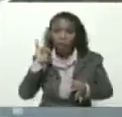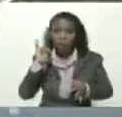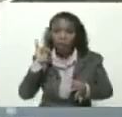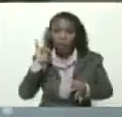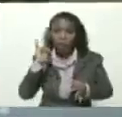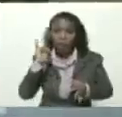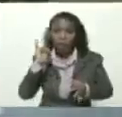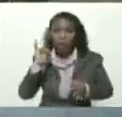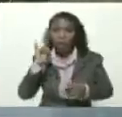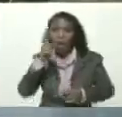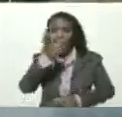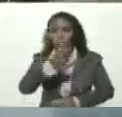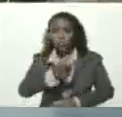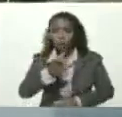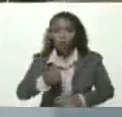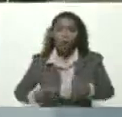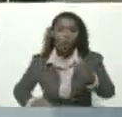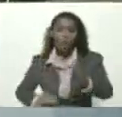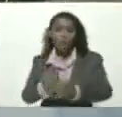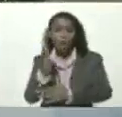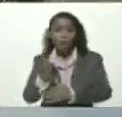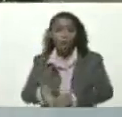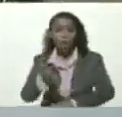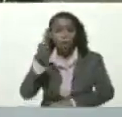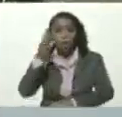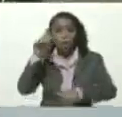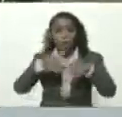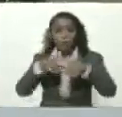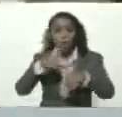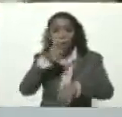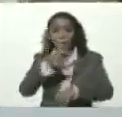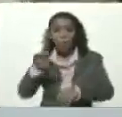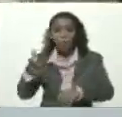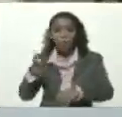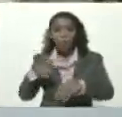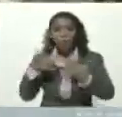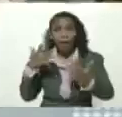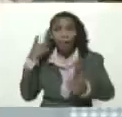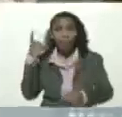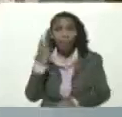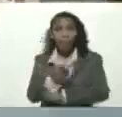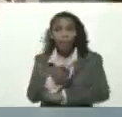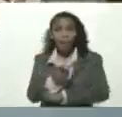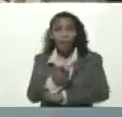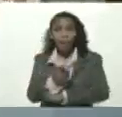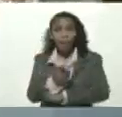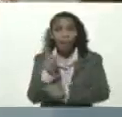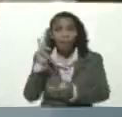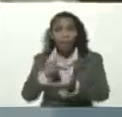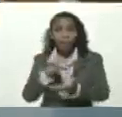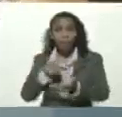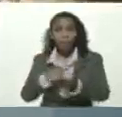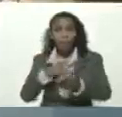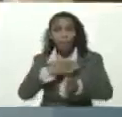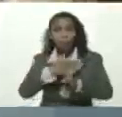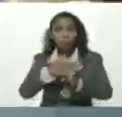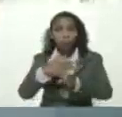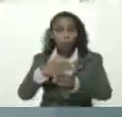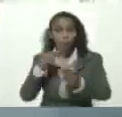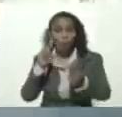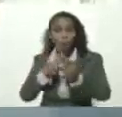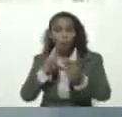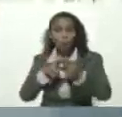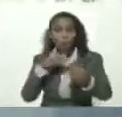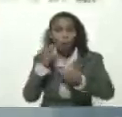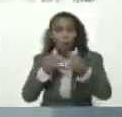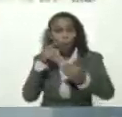el sujeto fundamental de esta campaña y el elector, por supuesto, que debe, a partir de esta relación, conocer